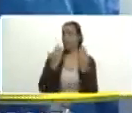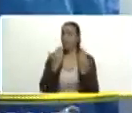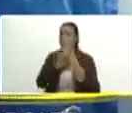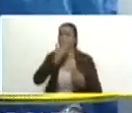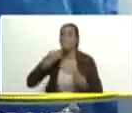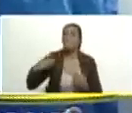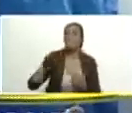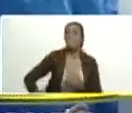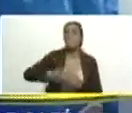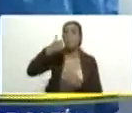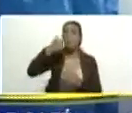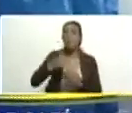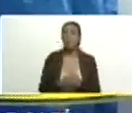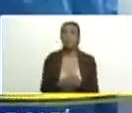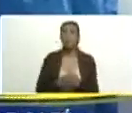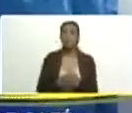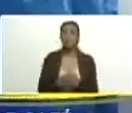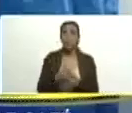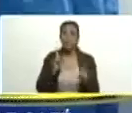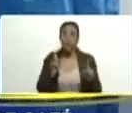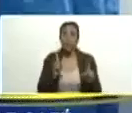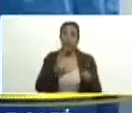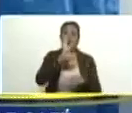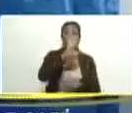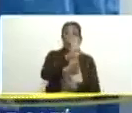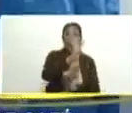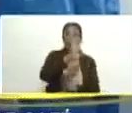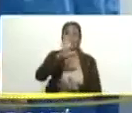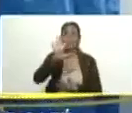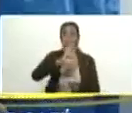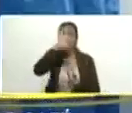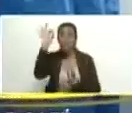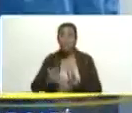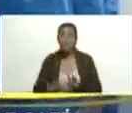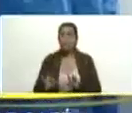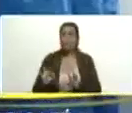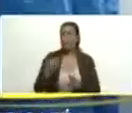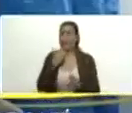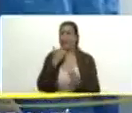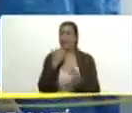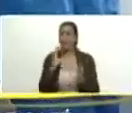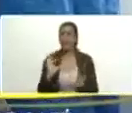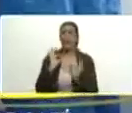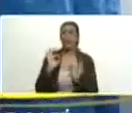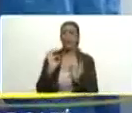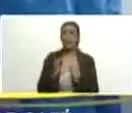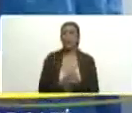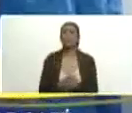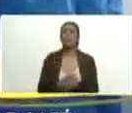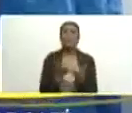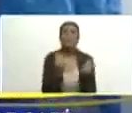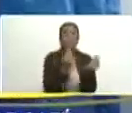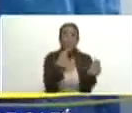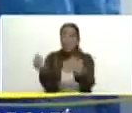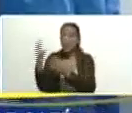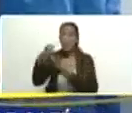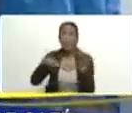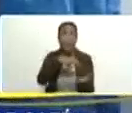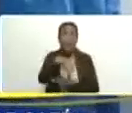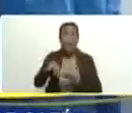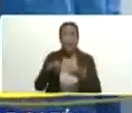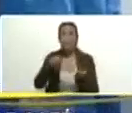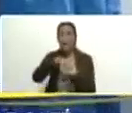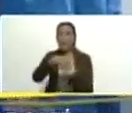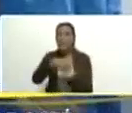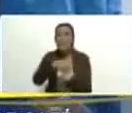año pasado más o menos el 45% de las muestras no llegaron ni siquiera a catarse porque tenían muchos problemas de defectos,